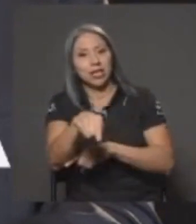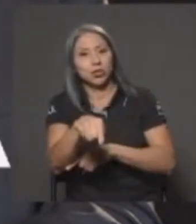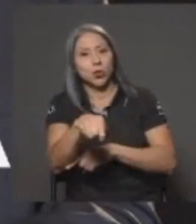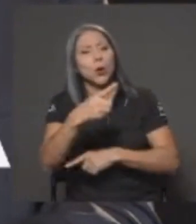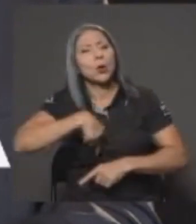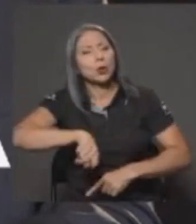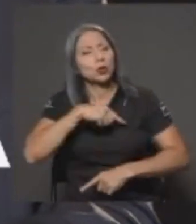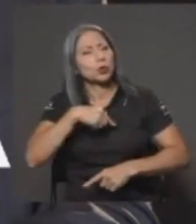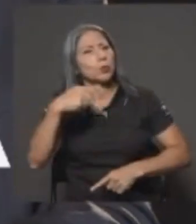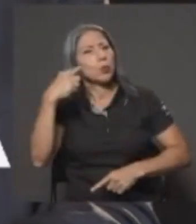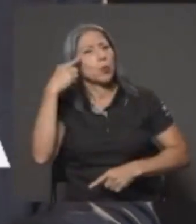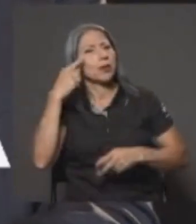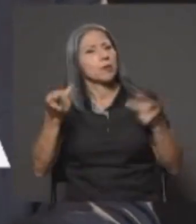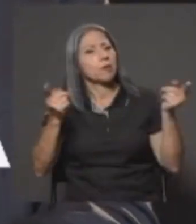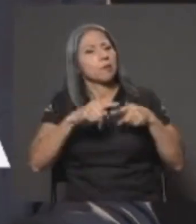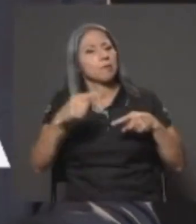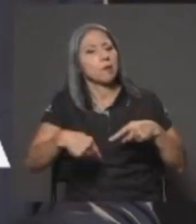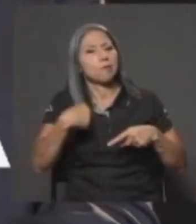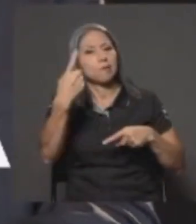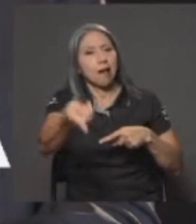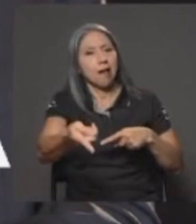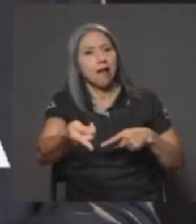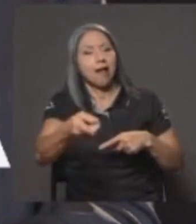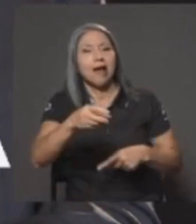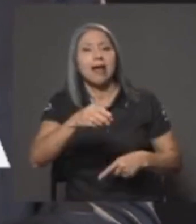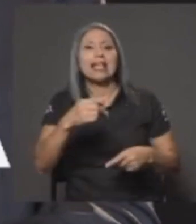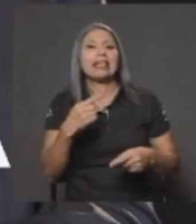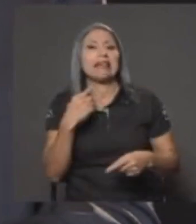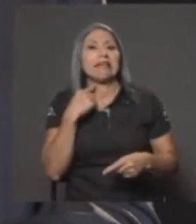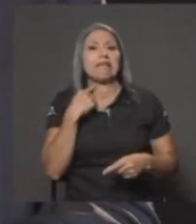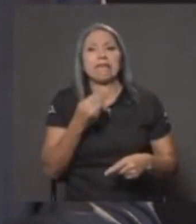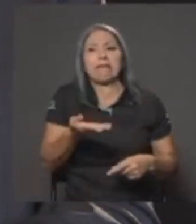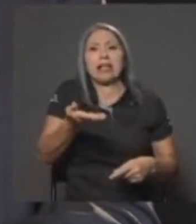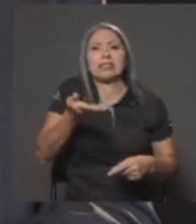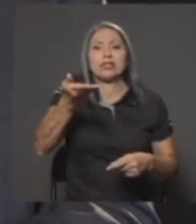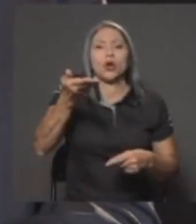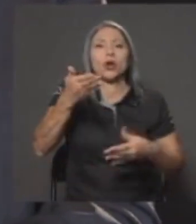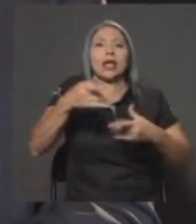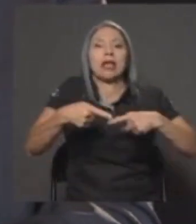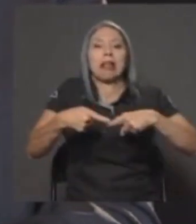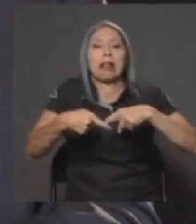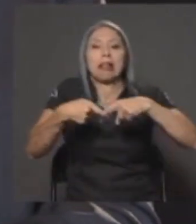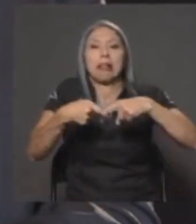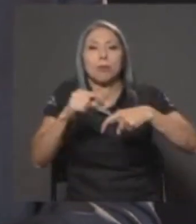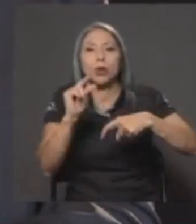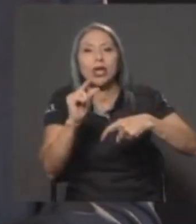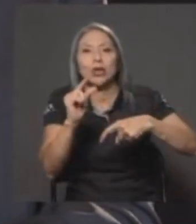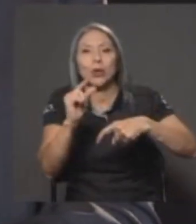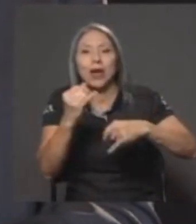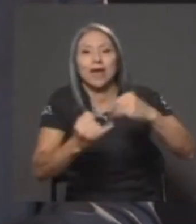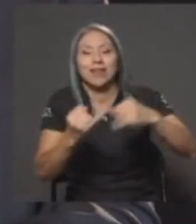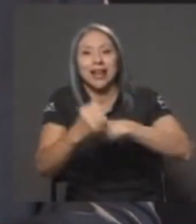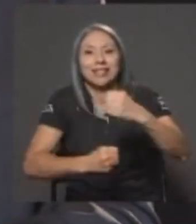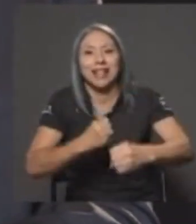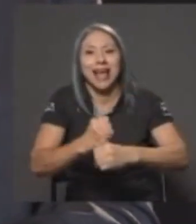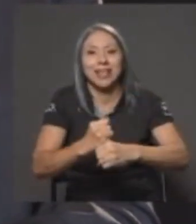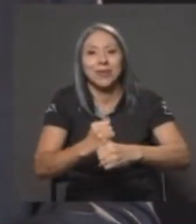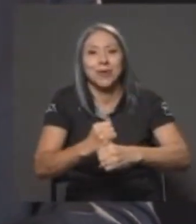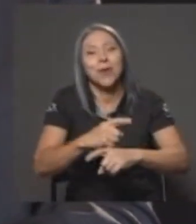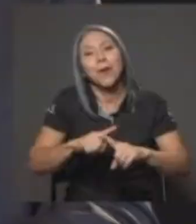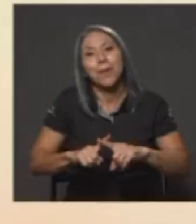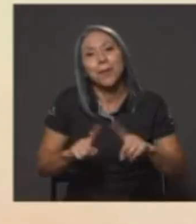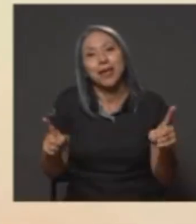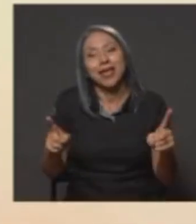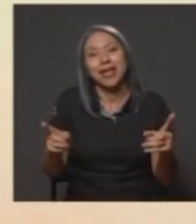habíamos pronosticado que la inflación iba a ceder un poco a finales del año, ¿verdad? Y cuando salimos no fue tomado